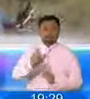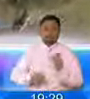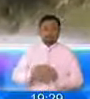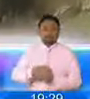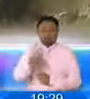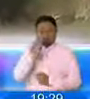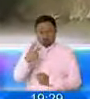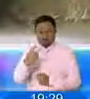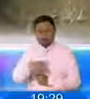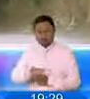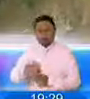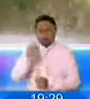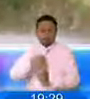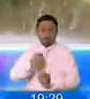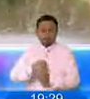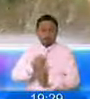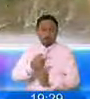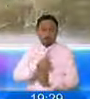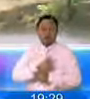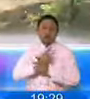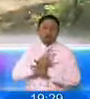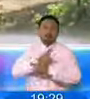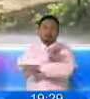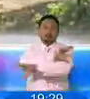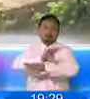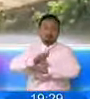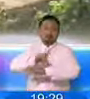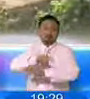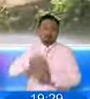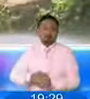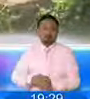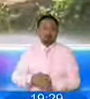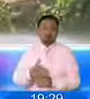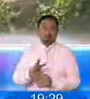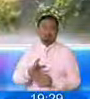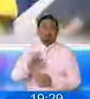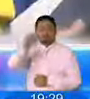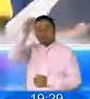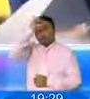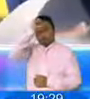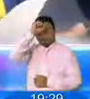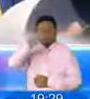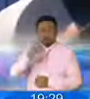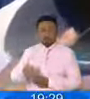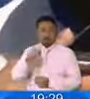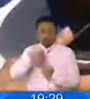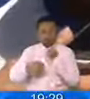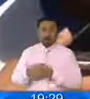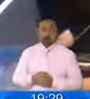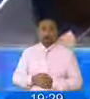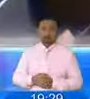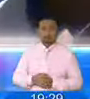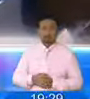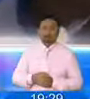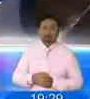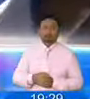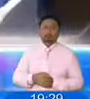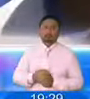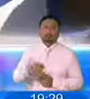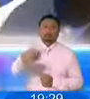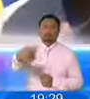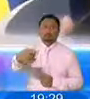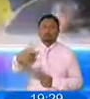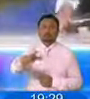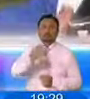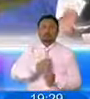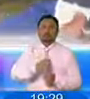lugar aseguran que laboraba cuidando una finca donde alimentaba a unos cerdos. Él trabajaba en Carrizal, más adelante, aquí unos cuantos kilómetros aquí